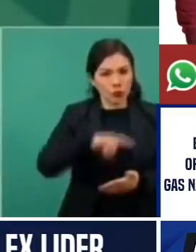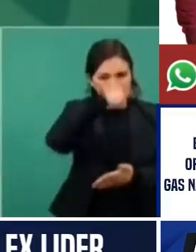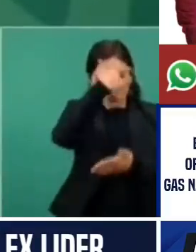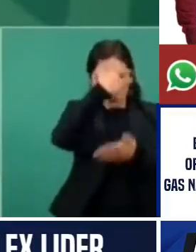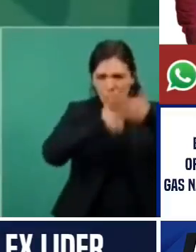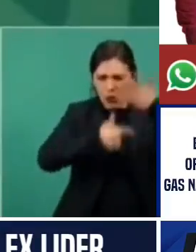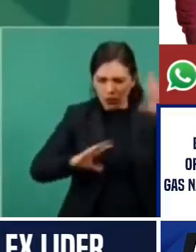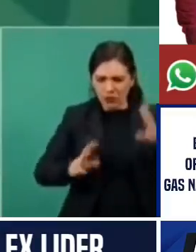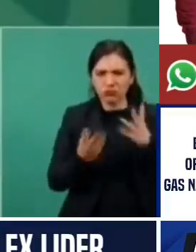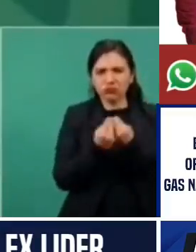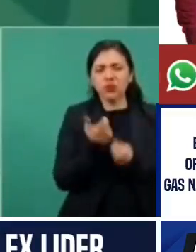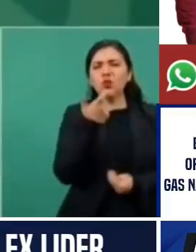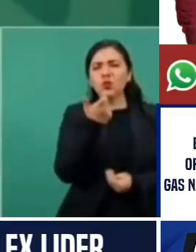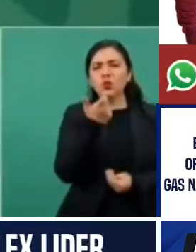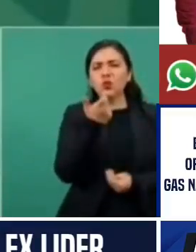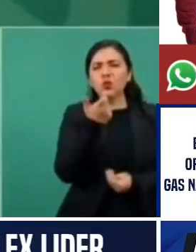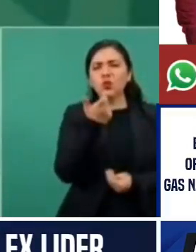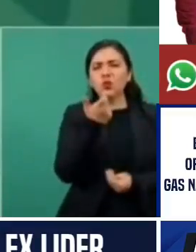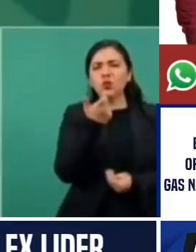Total.